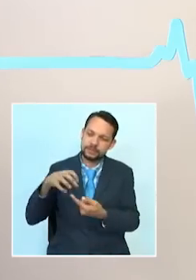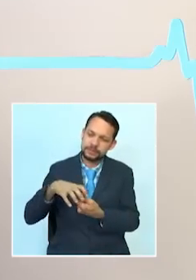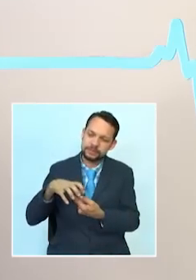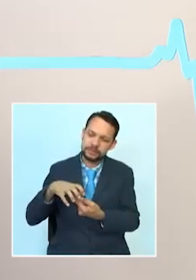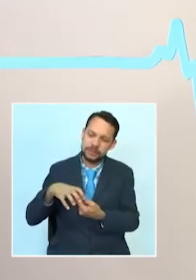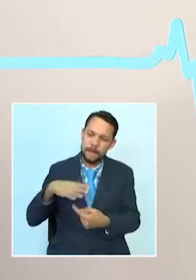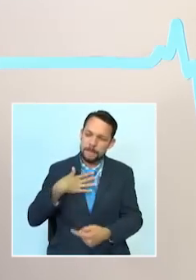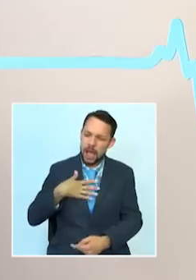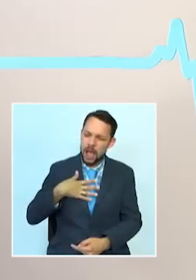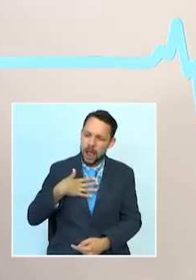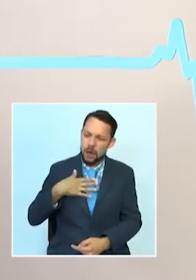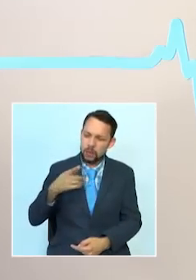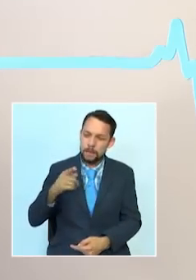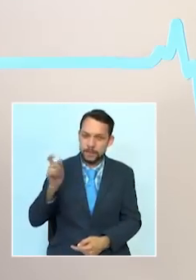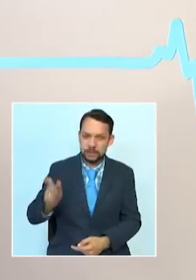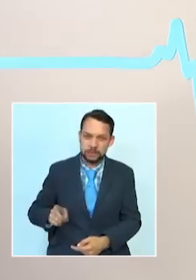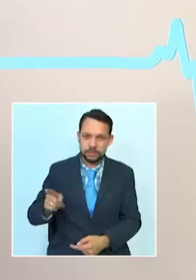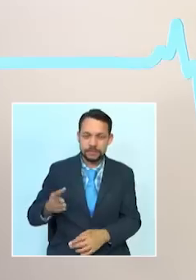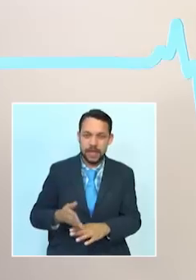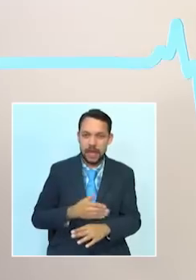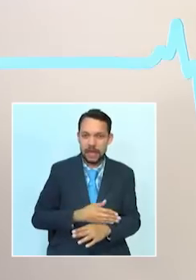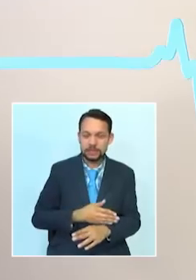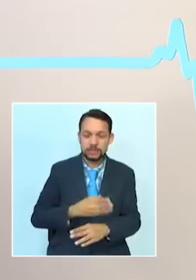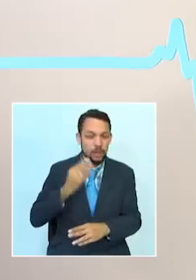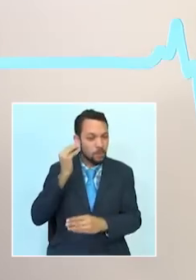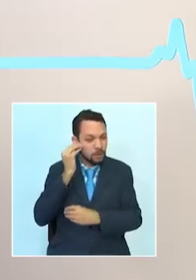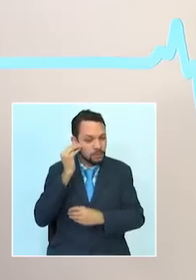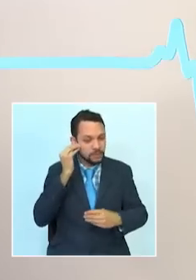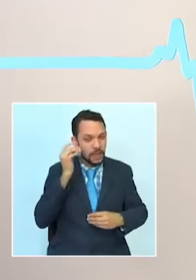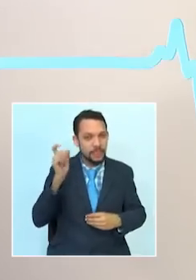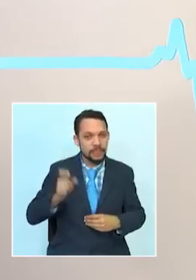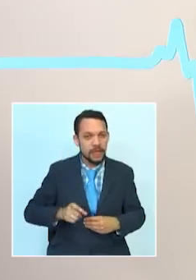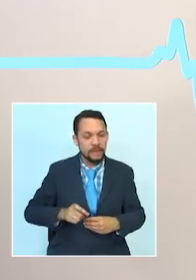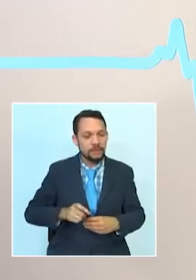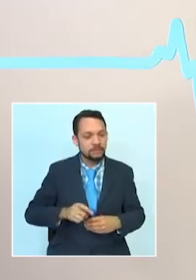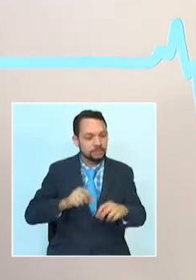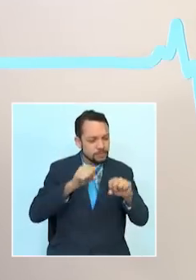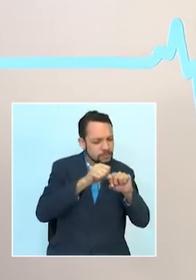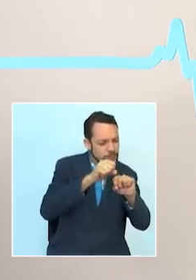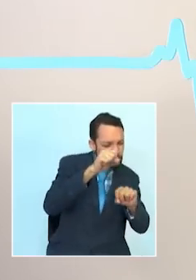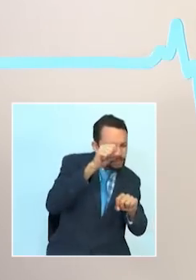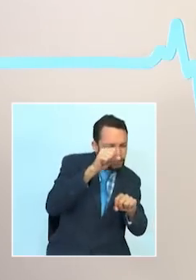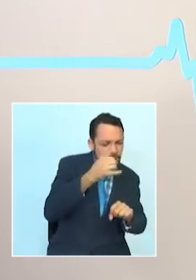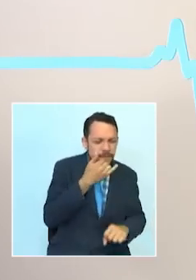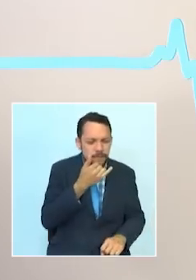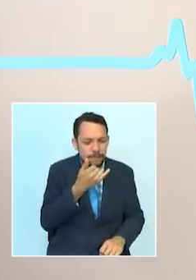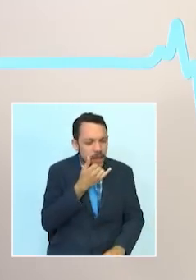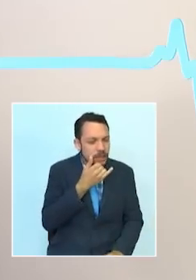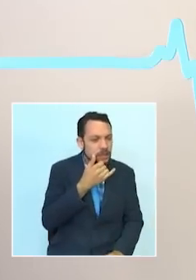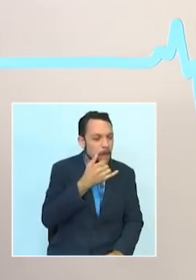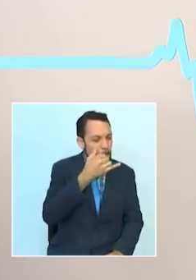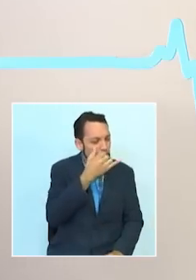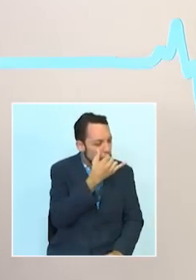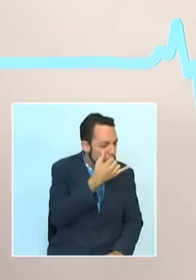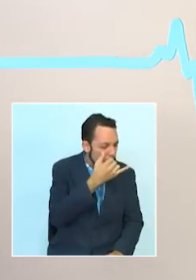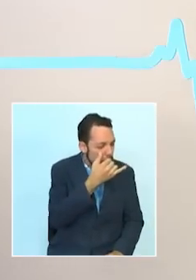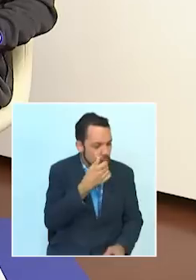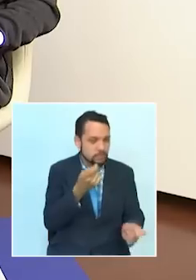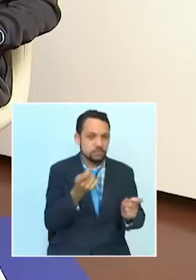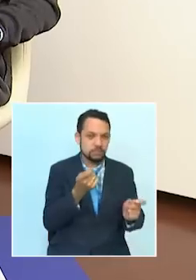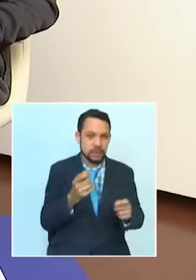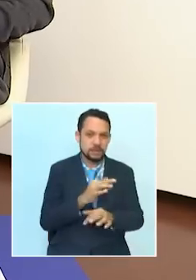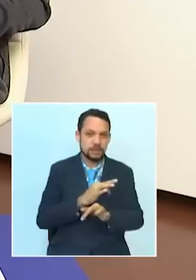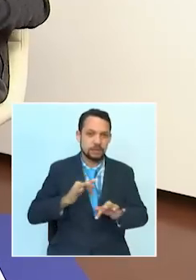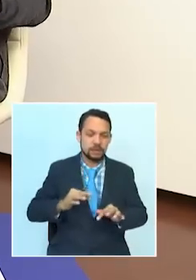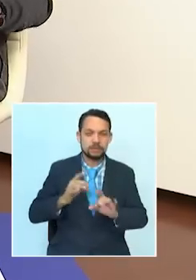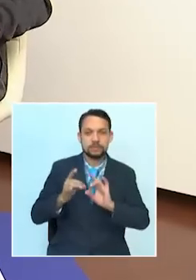en el oído entonces para poder dar un diagnóstico hay que revisar el paciente mirar Qué es lo que está pasando para poderle dar el tratamiento ideal yo